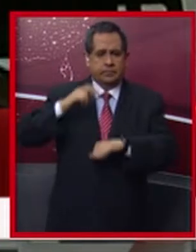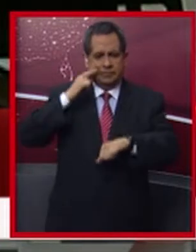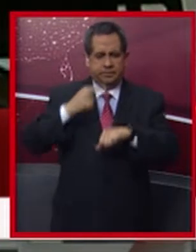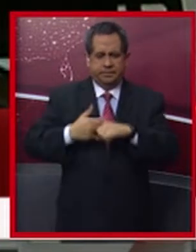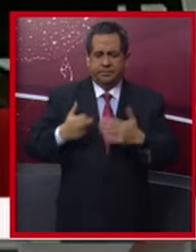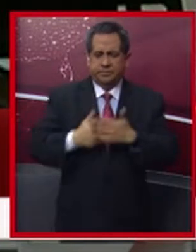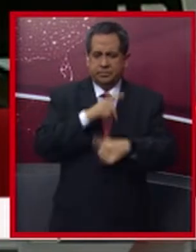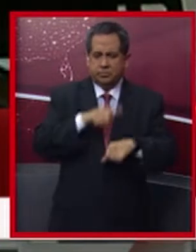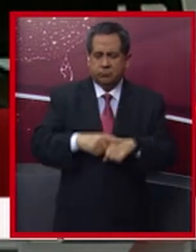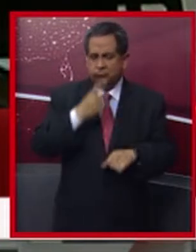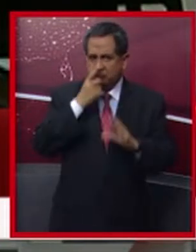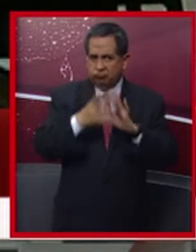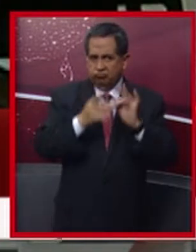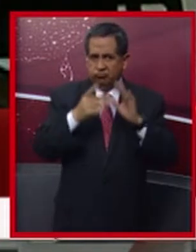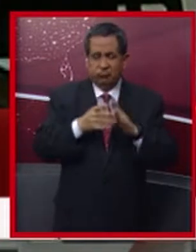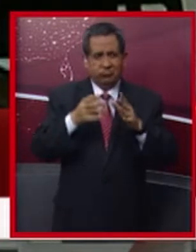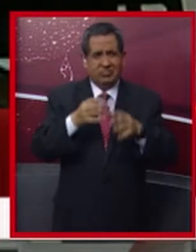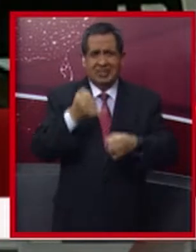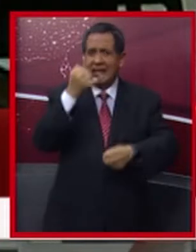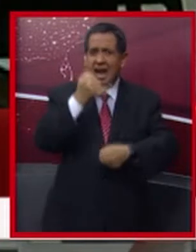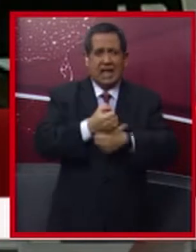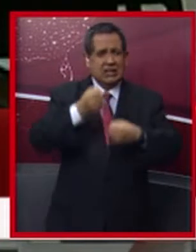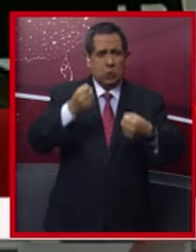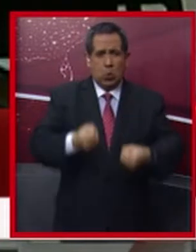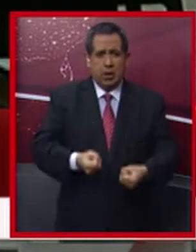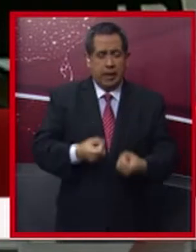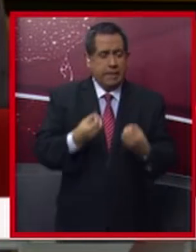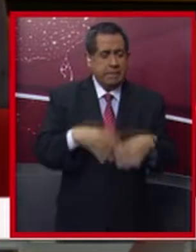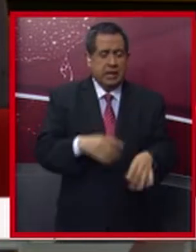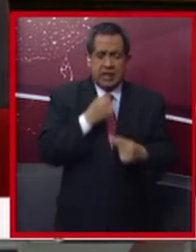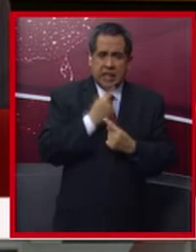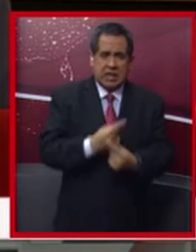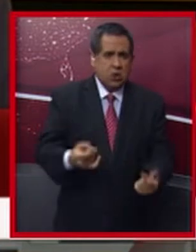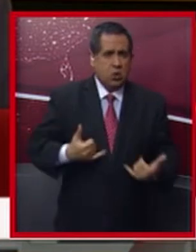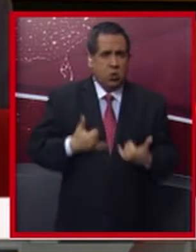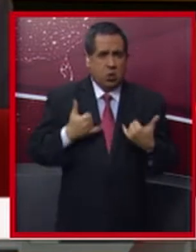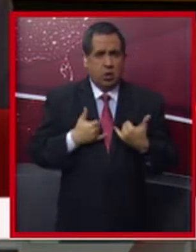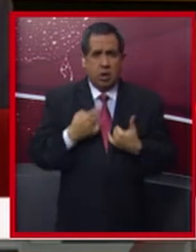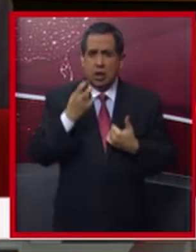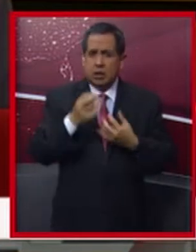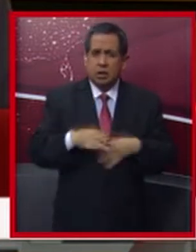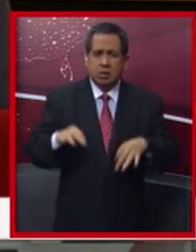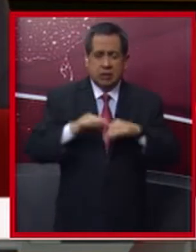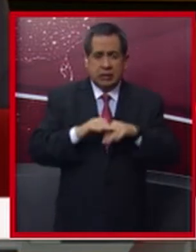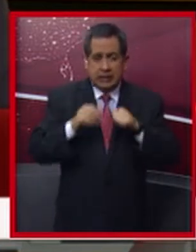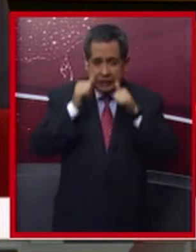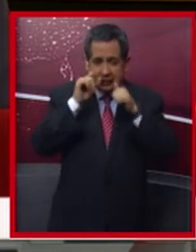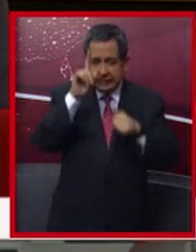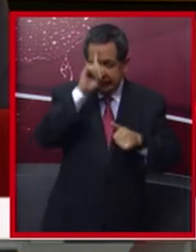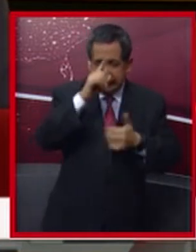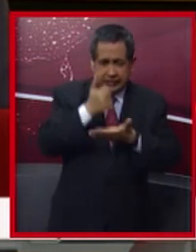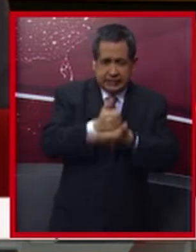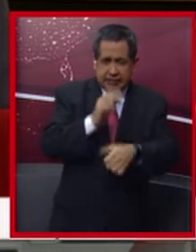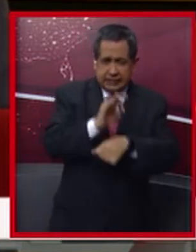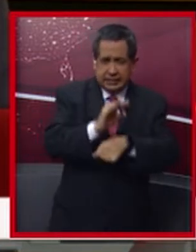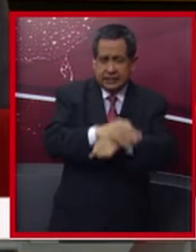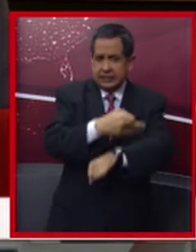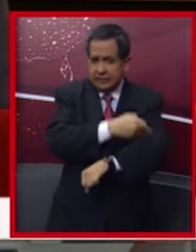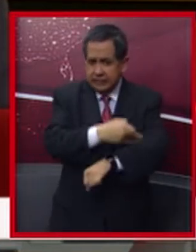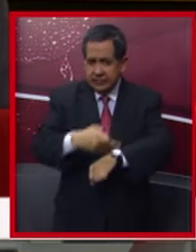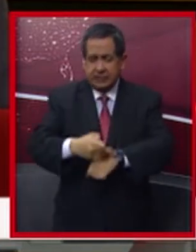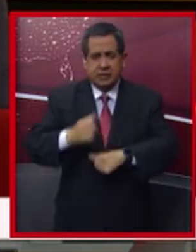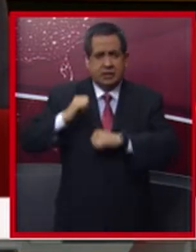Nacional dijo que la violencia e inseguridad afecta a la infancia y adolescencia, por lo que la prevención debe de ser prioridad para las familias,